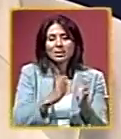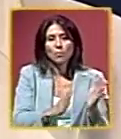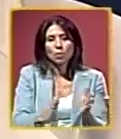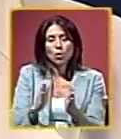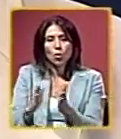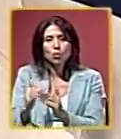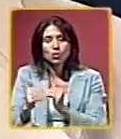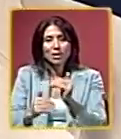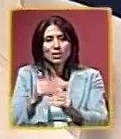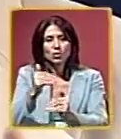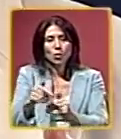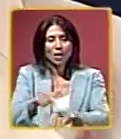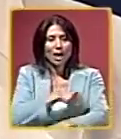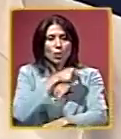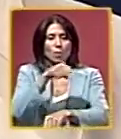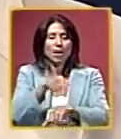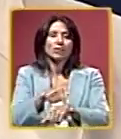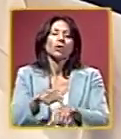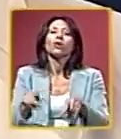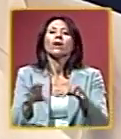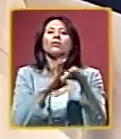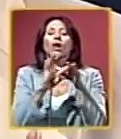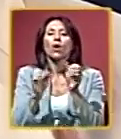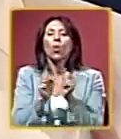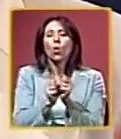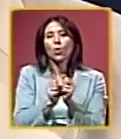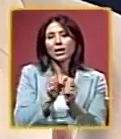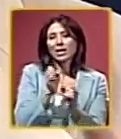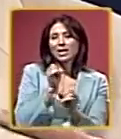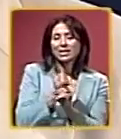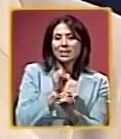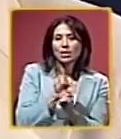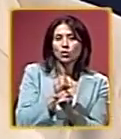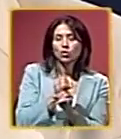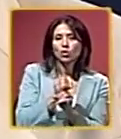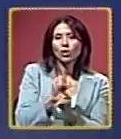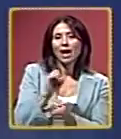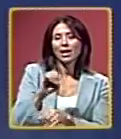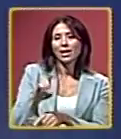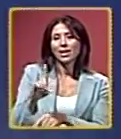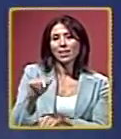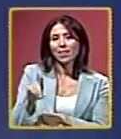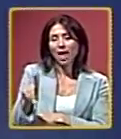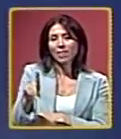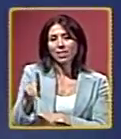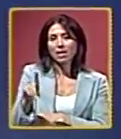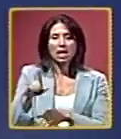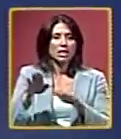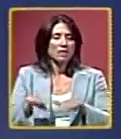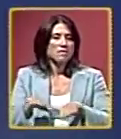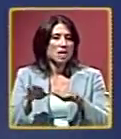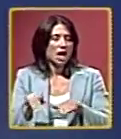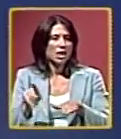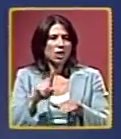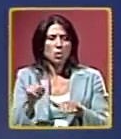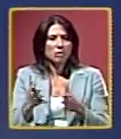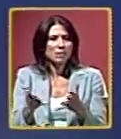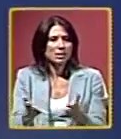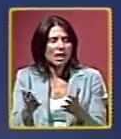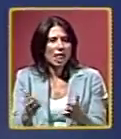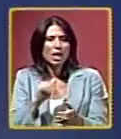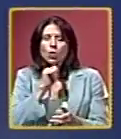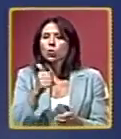plazo en cuanto a la institucionalidad. Es una institucionalidad liviana, no es pesada, no tiene un parlamento, no tiene